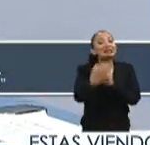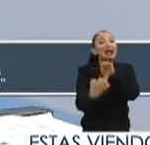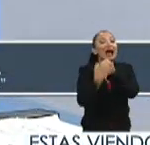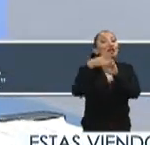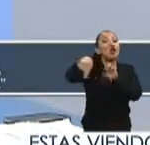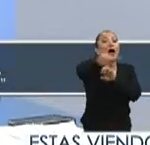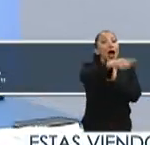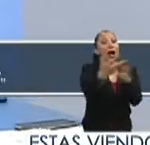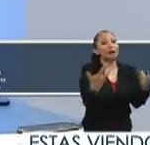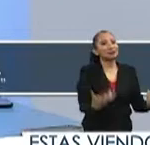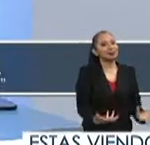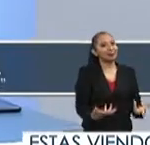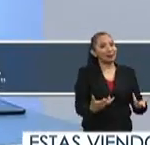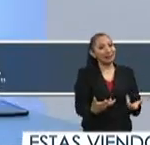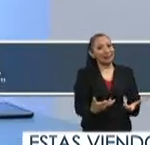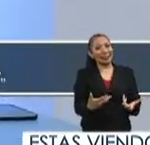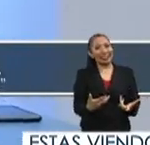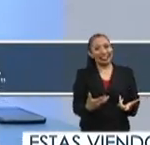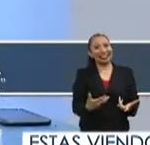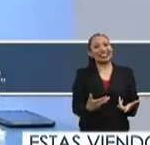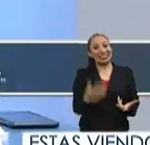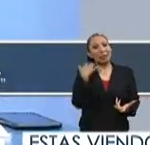nos invitan.